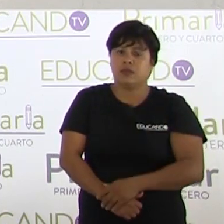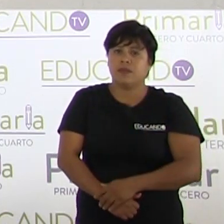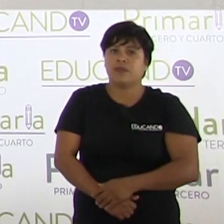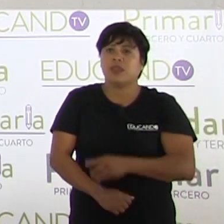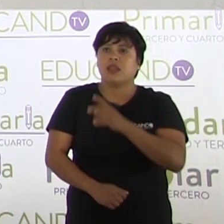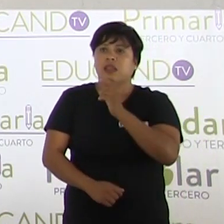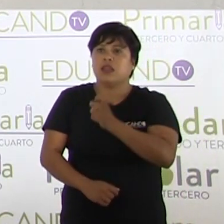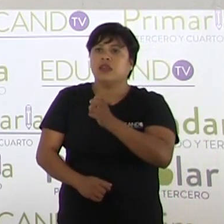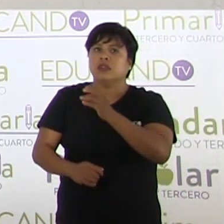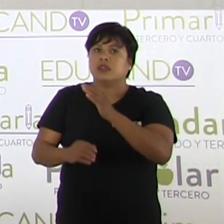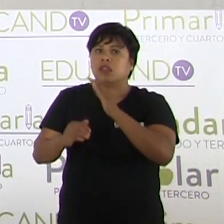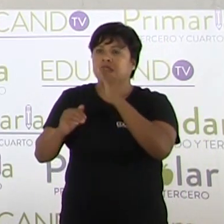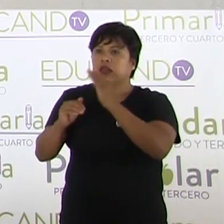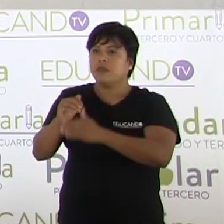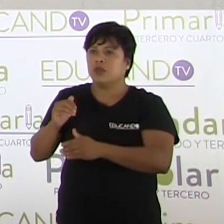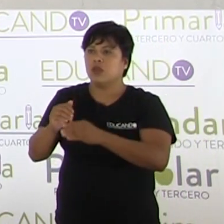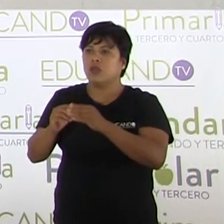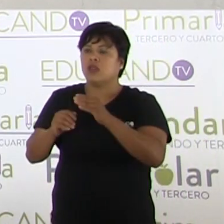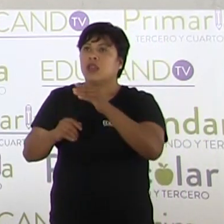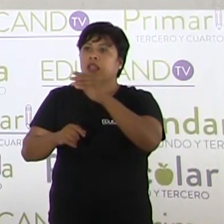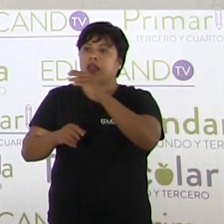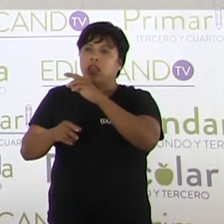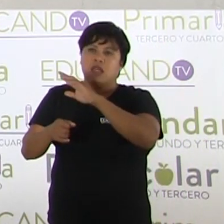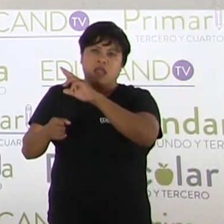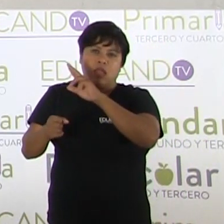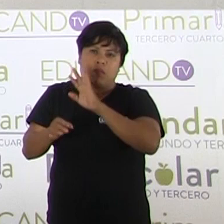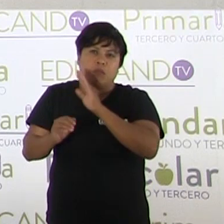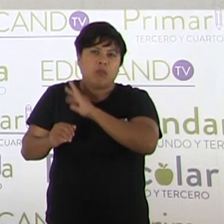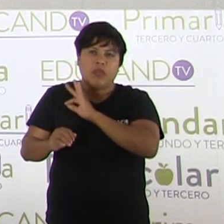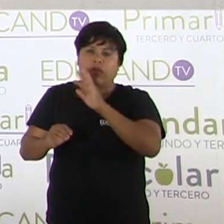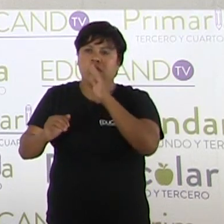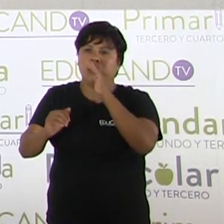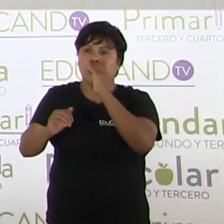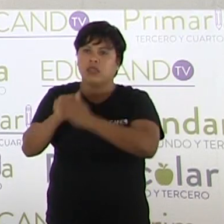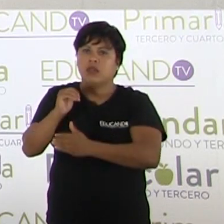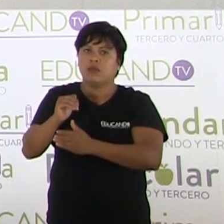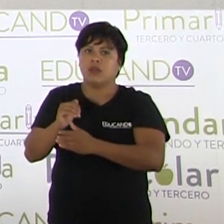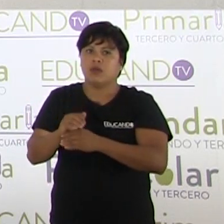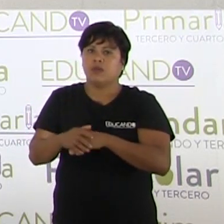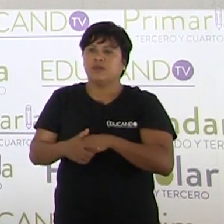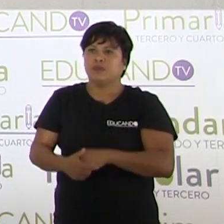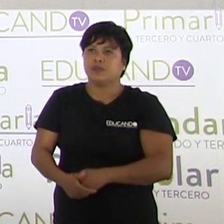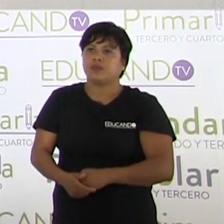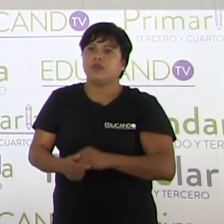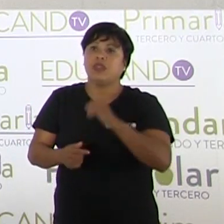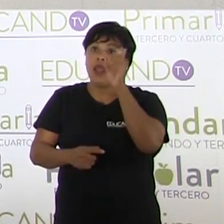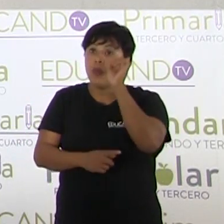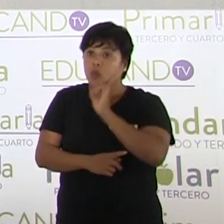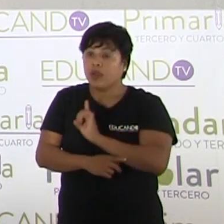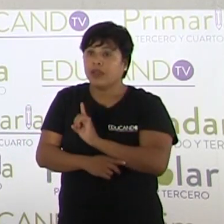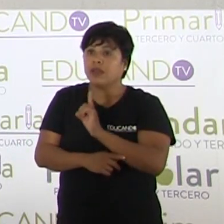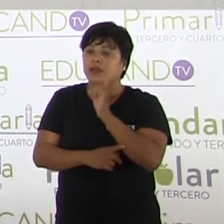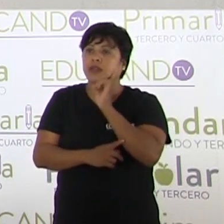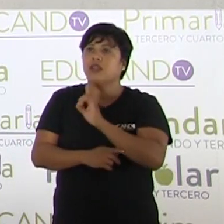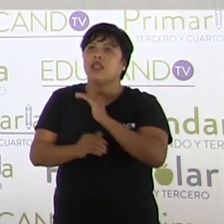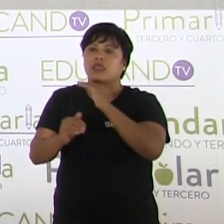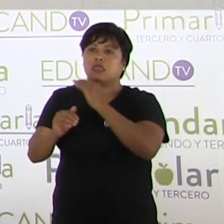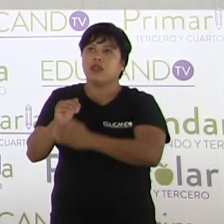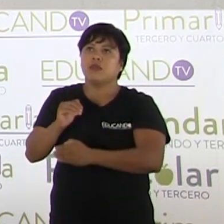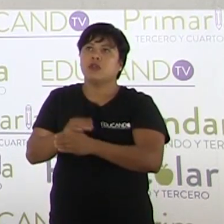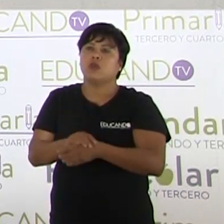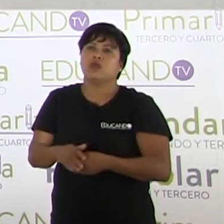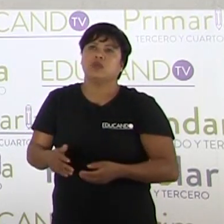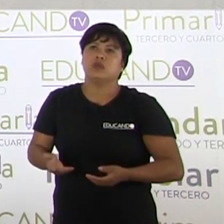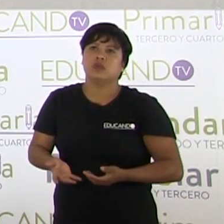en términos naturales, si quieren, en términos también de la mujer, en términos